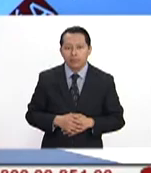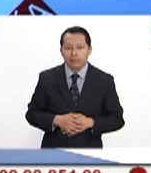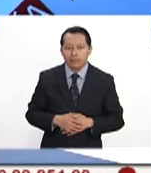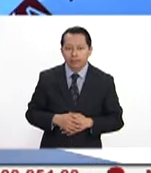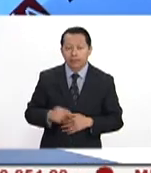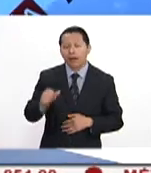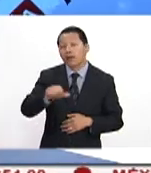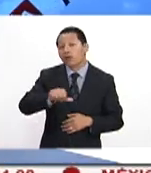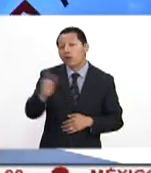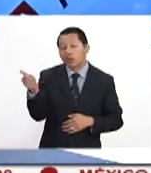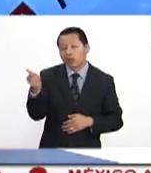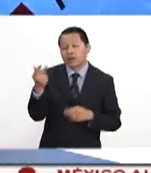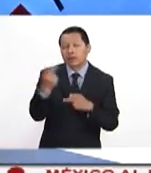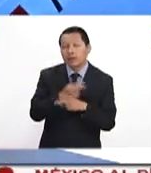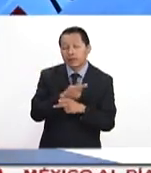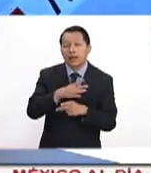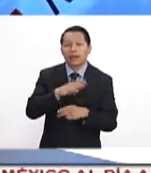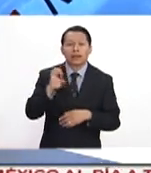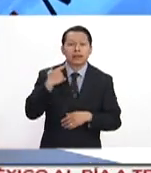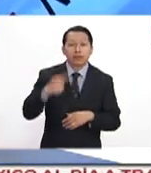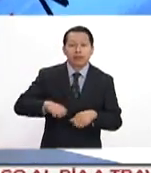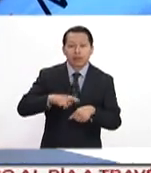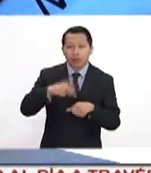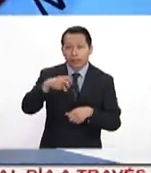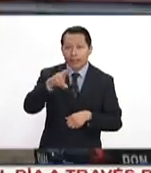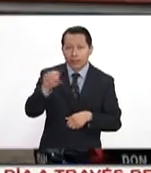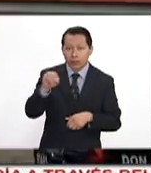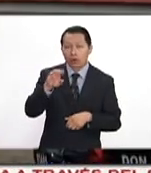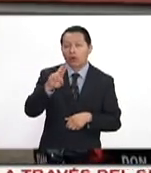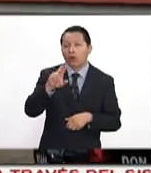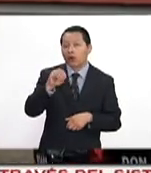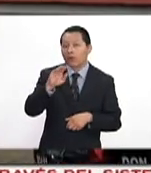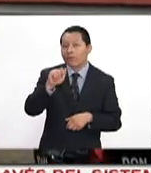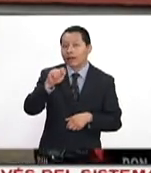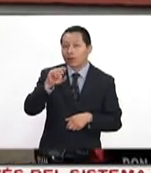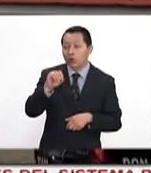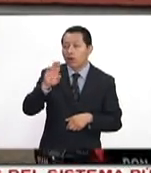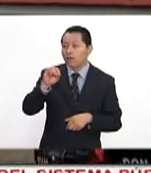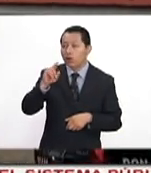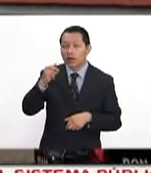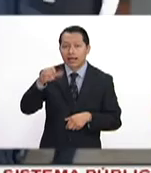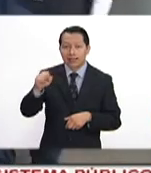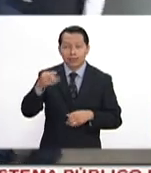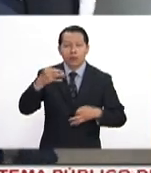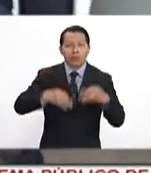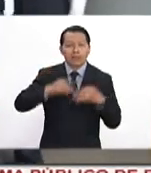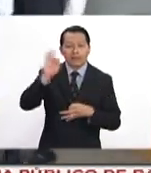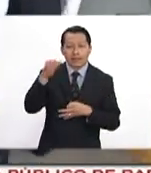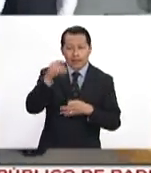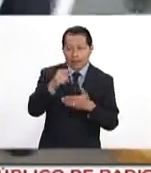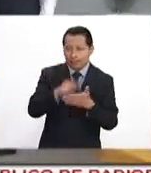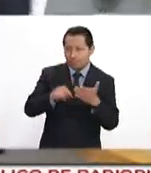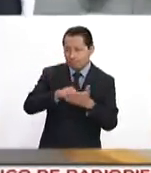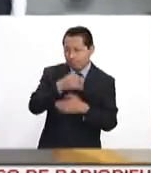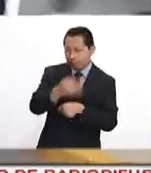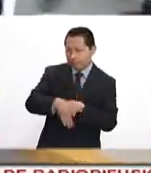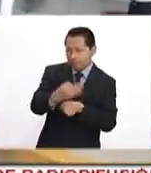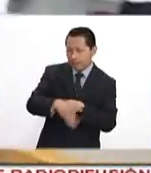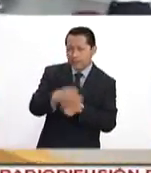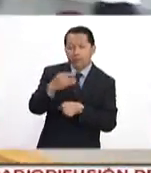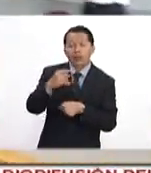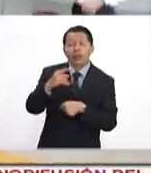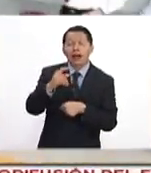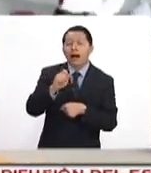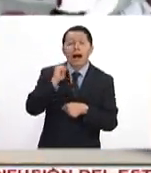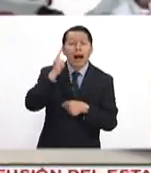Y en el otro caso, el caso del exgobernador de Quintana Roo, Roberto Borge, un juez federal otorgó una suspensión provisional